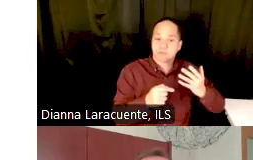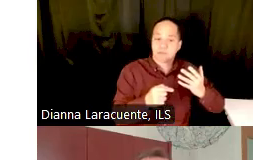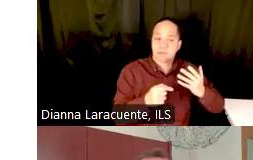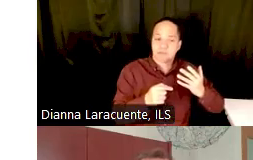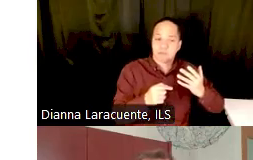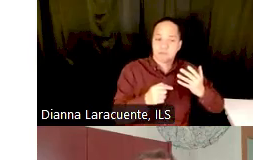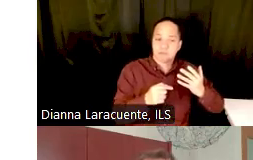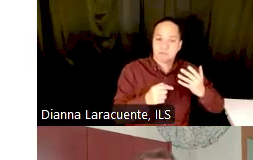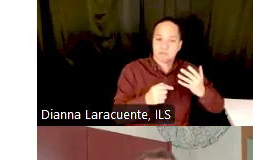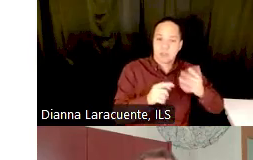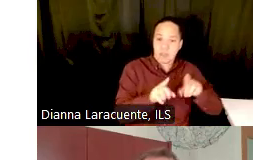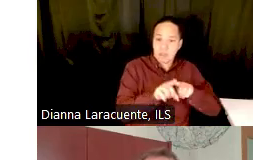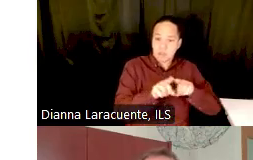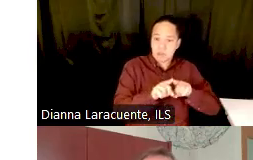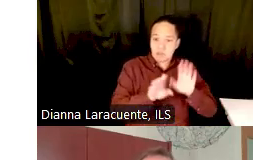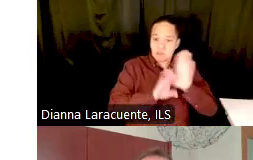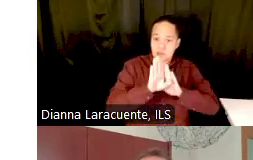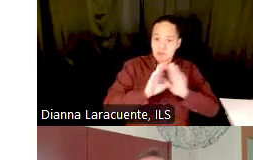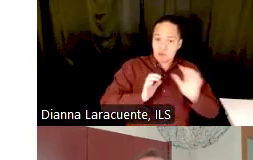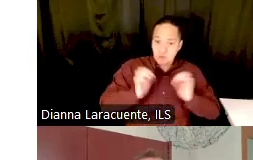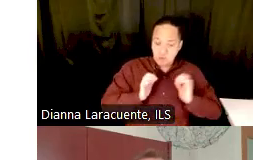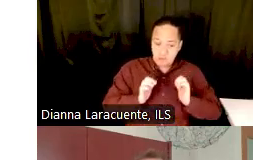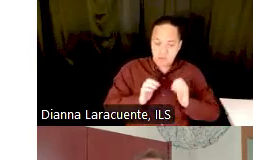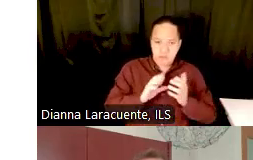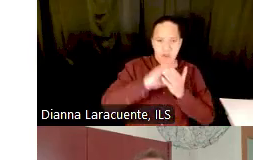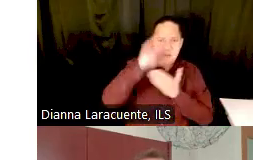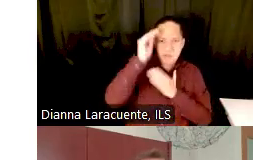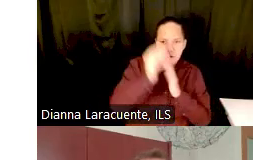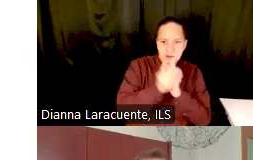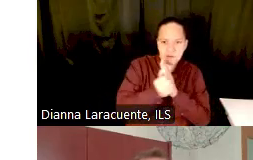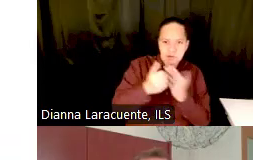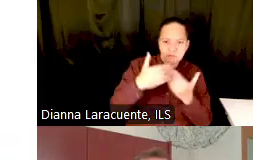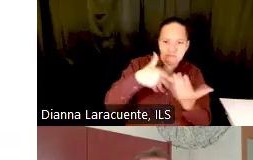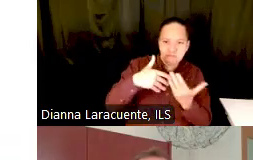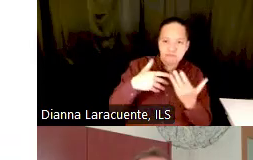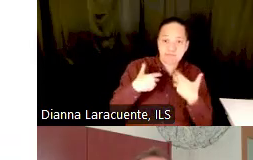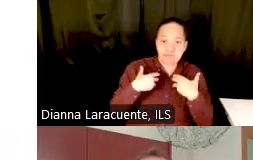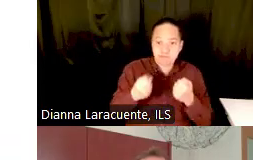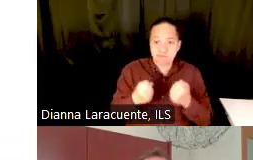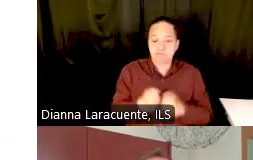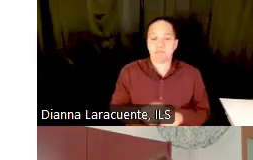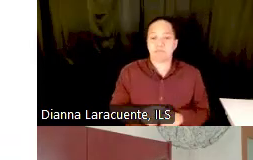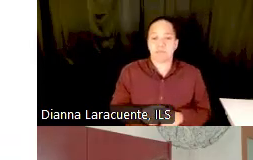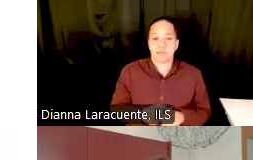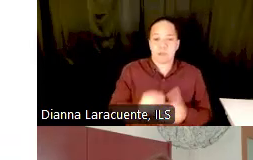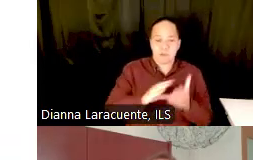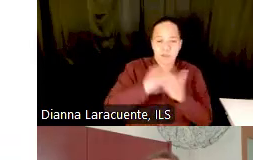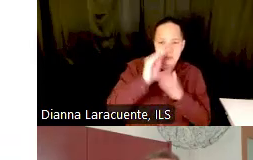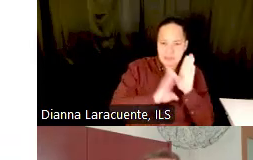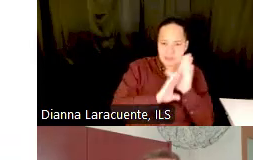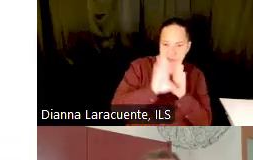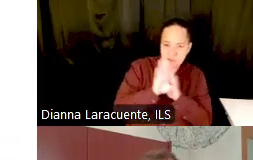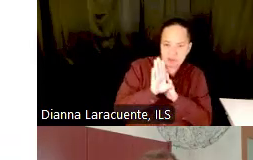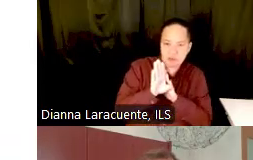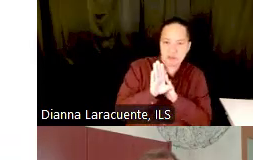de desarrollo emocional. Que aprendan destrezas sociales saludables y aprender a desarrollar destrezas de solución